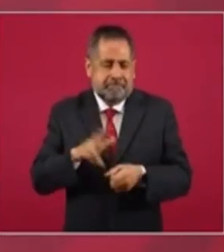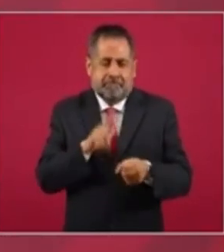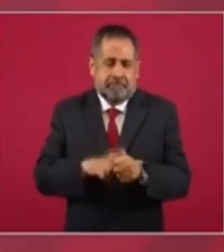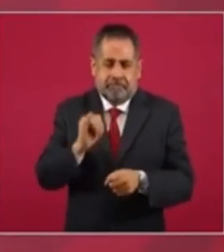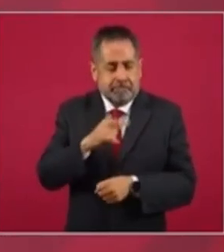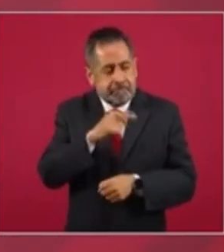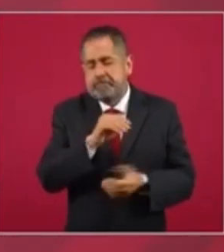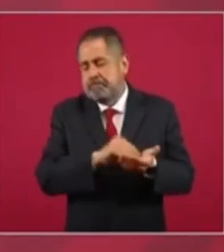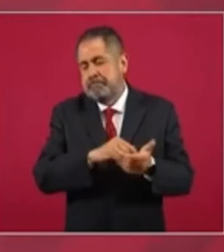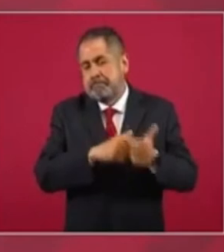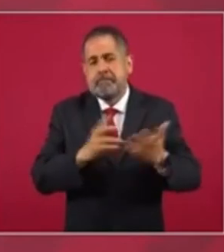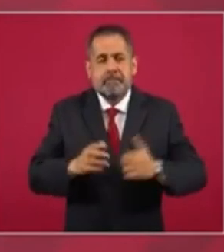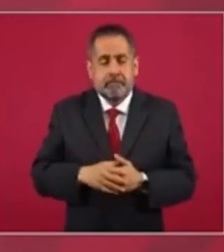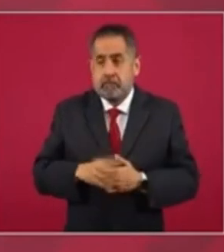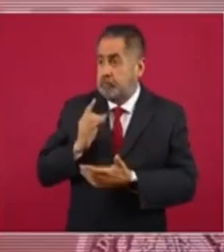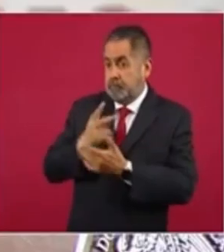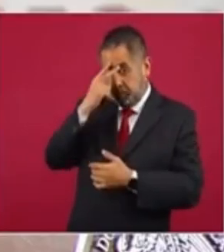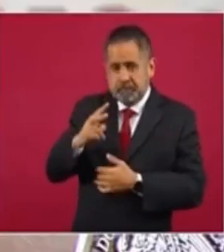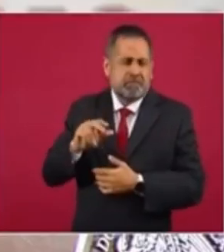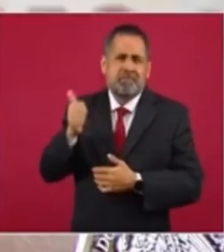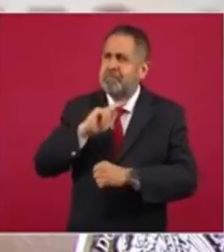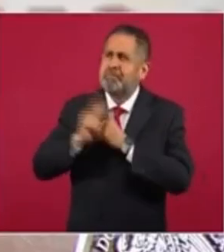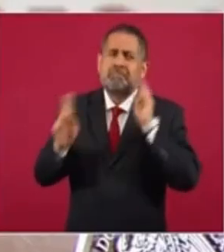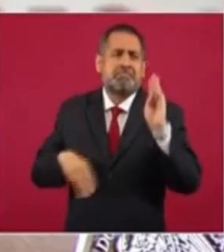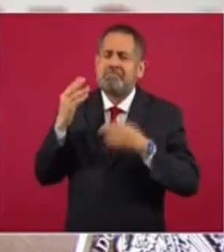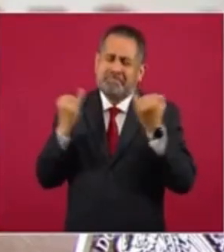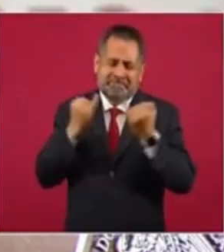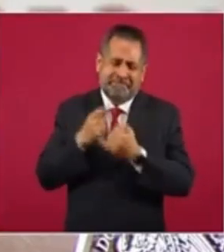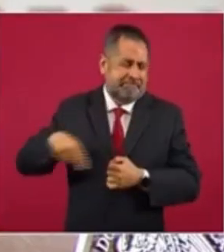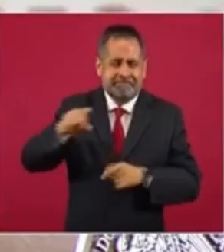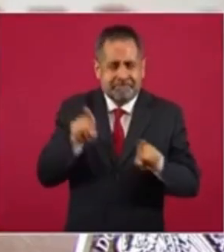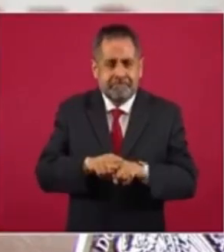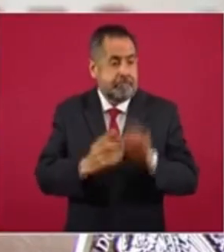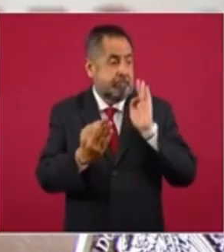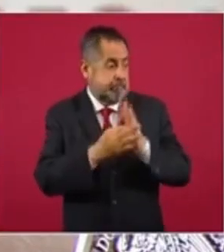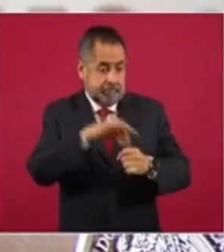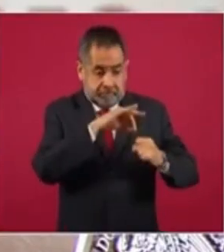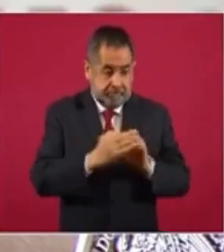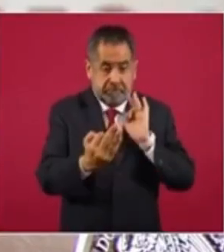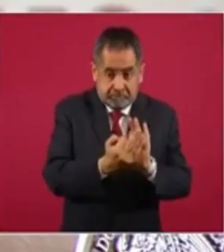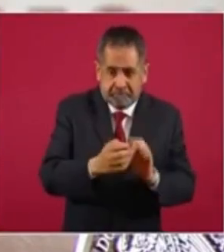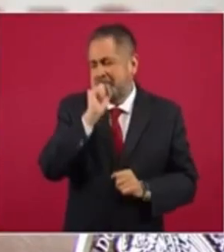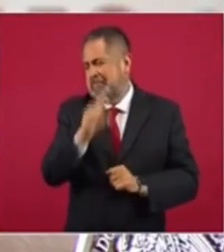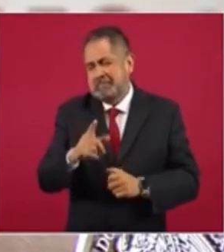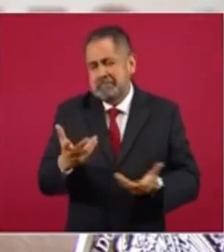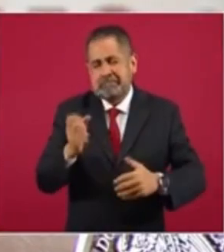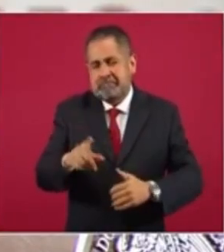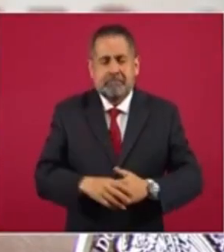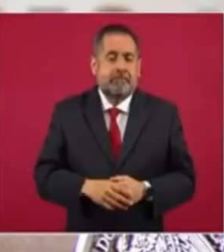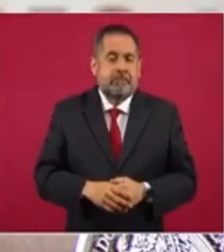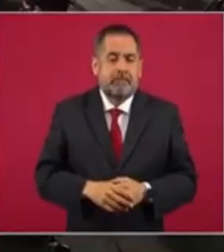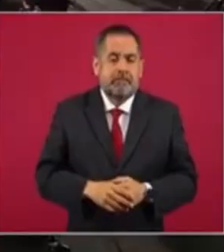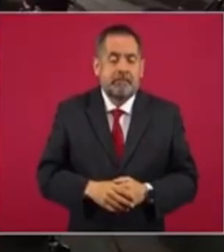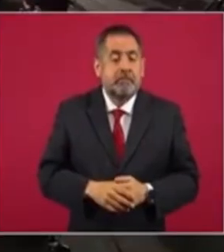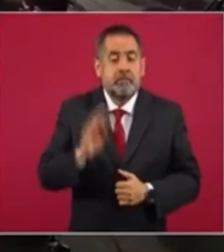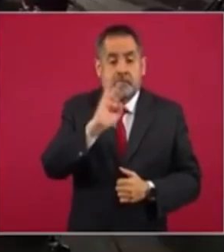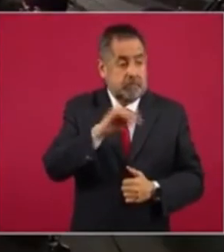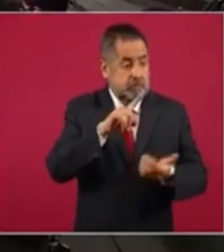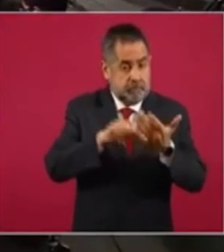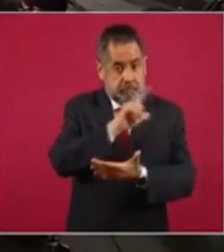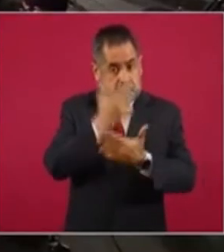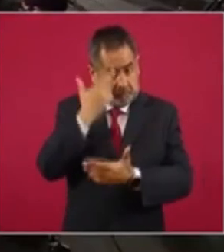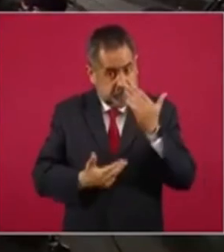normal. No solo se da en México, se da en cualquier país del mundo cuando hay elecciones. Ahora, si existen